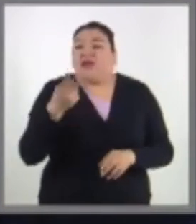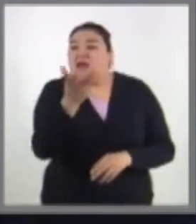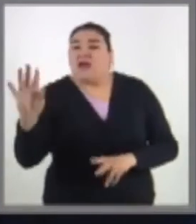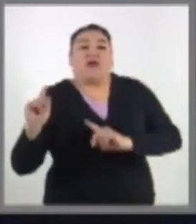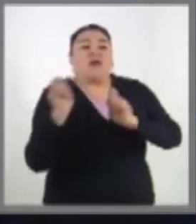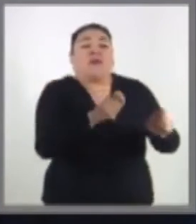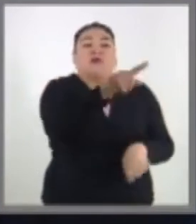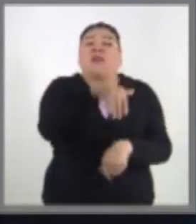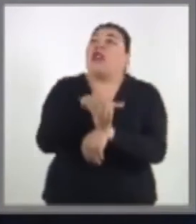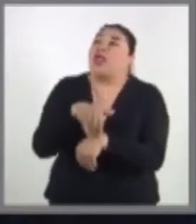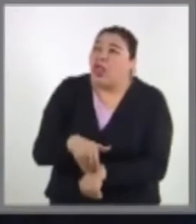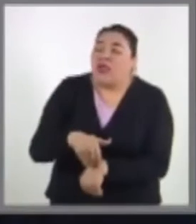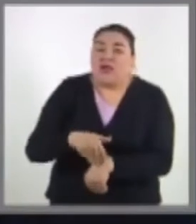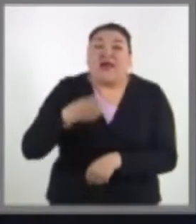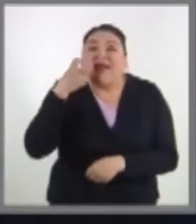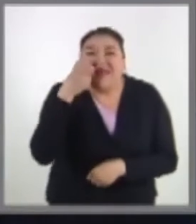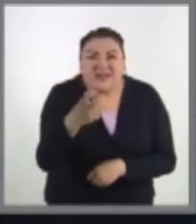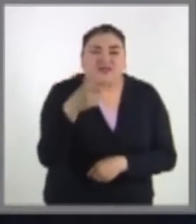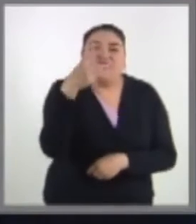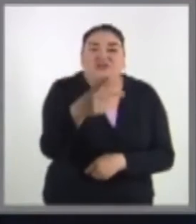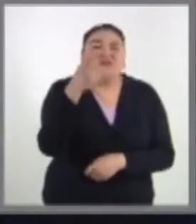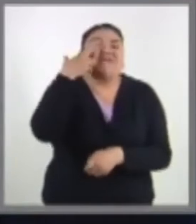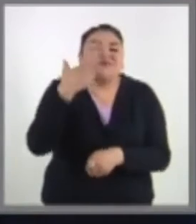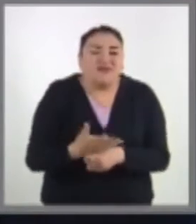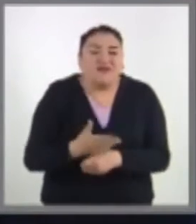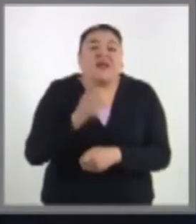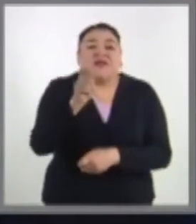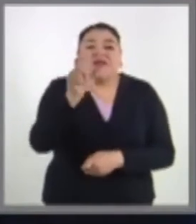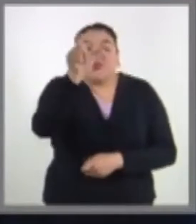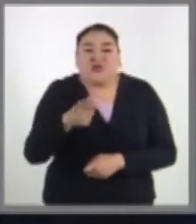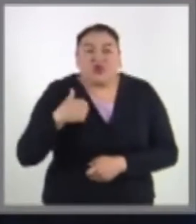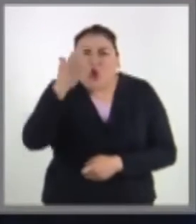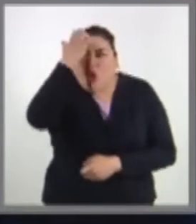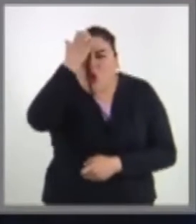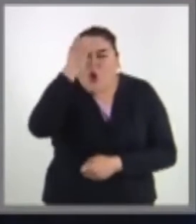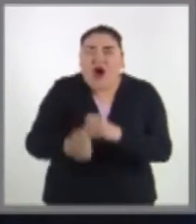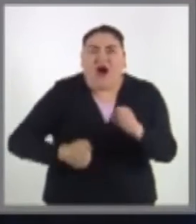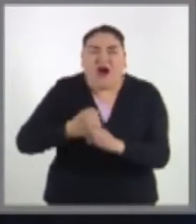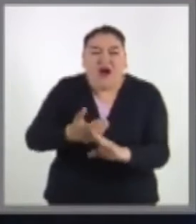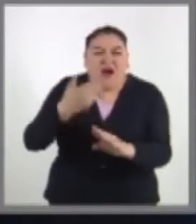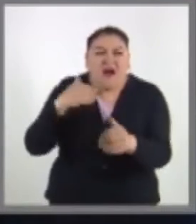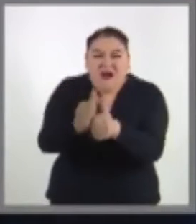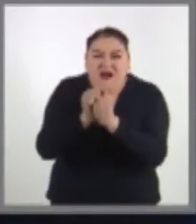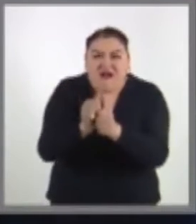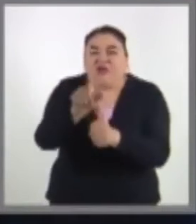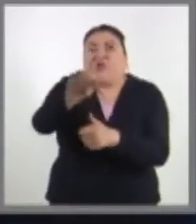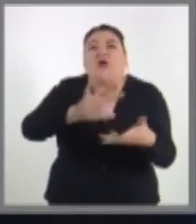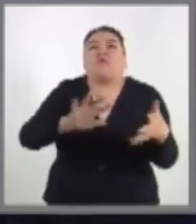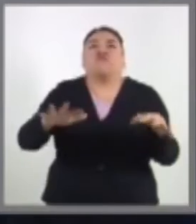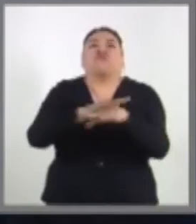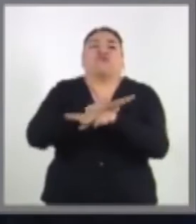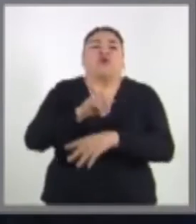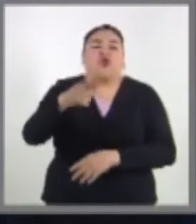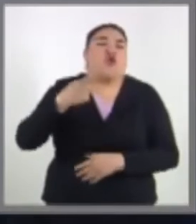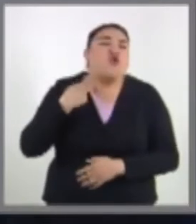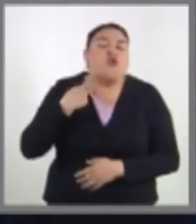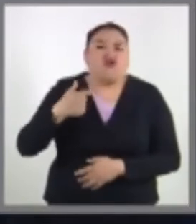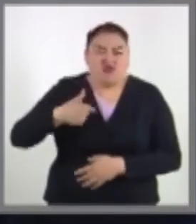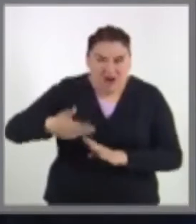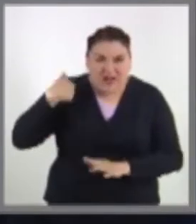que usted aceptó, ese papel no lo hace el hombre que yo conocí. Ese papel no lo hace el político al que yo